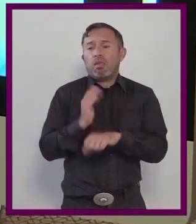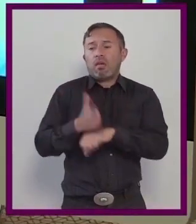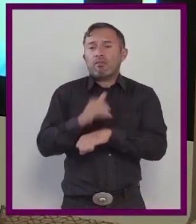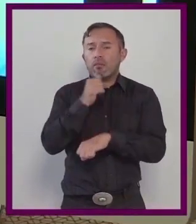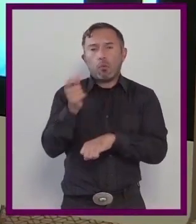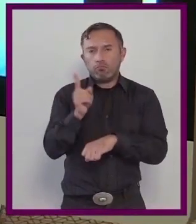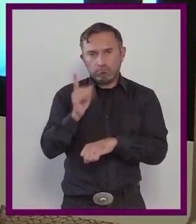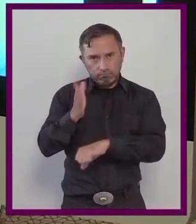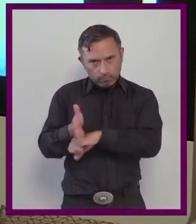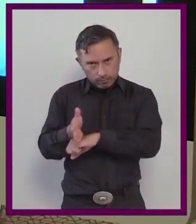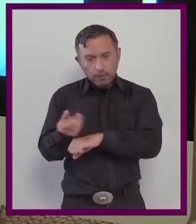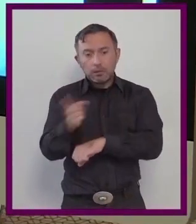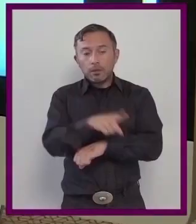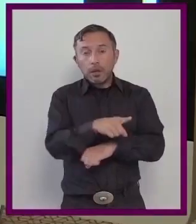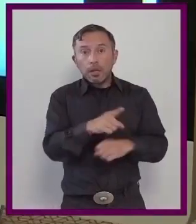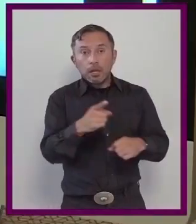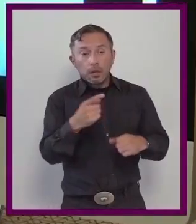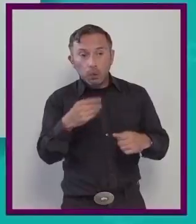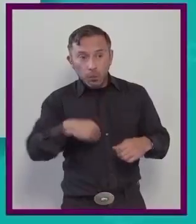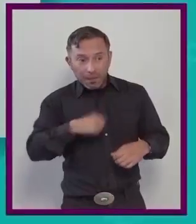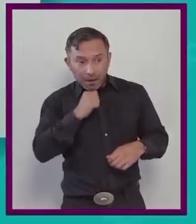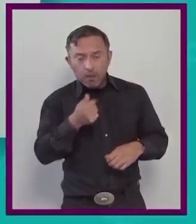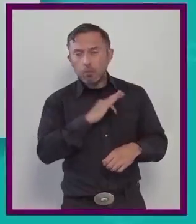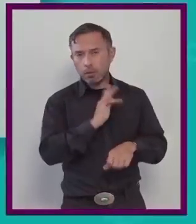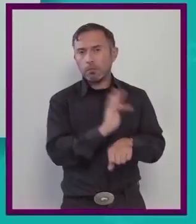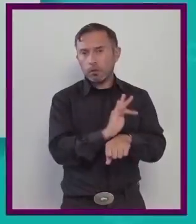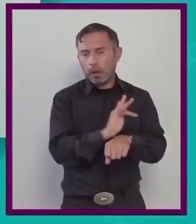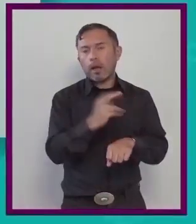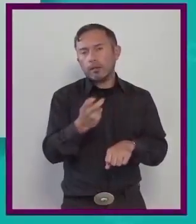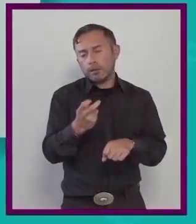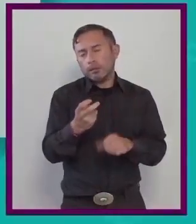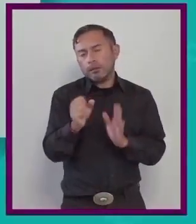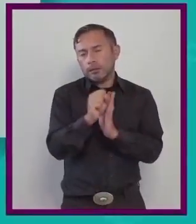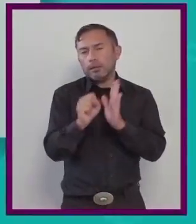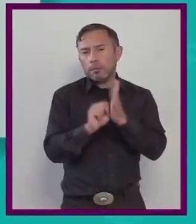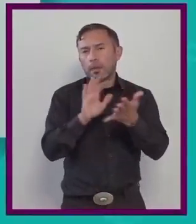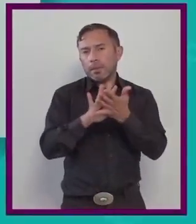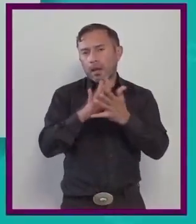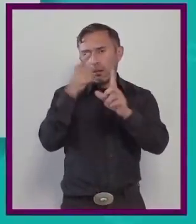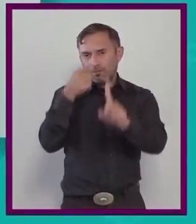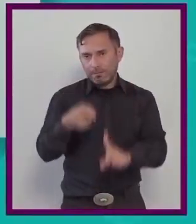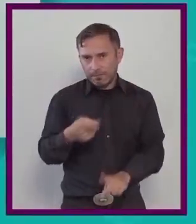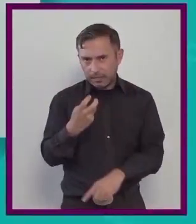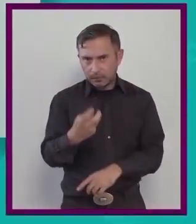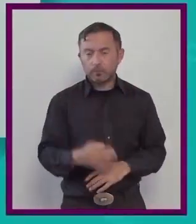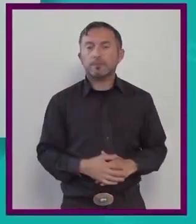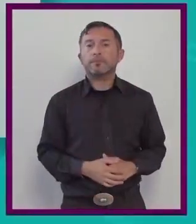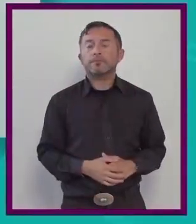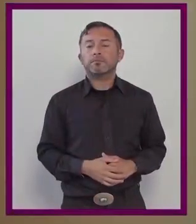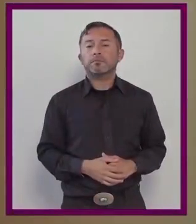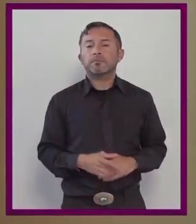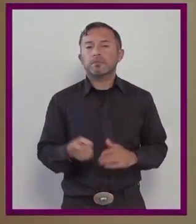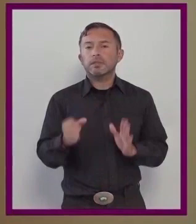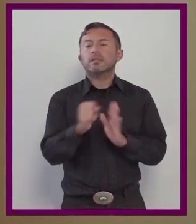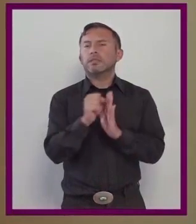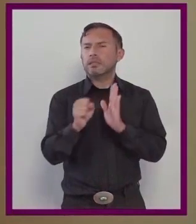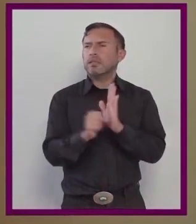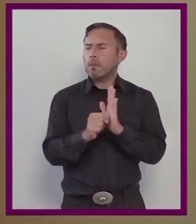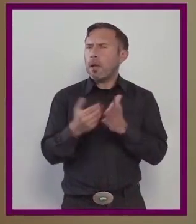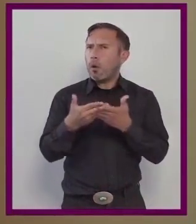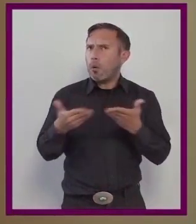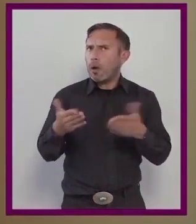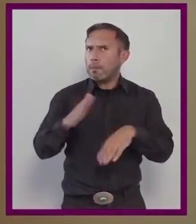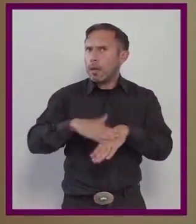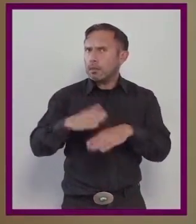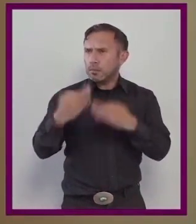culpable no quede impune y la reparación del daño son las principales finalidades de nuestro sistema penal. Digamos que este